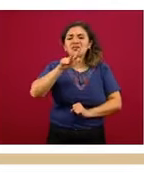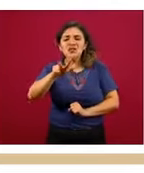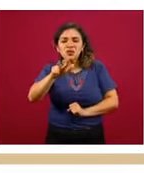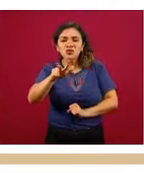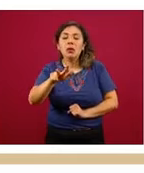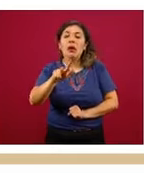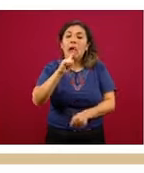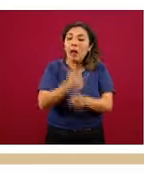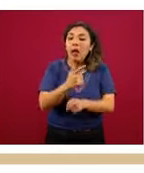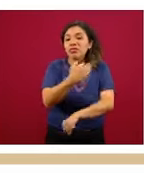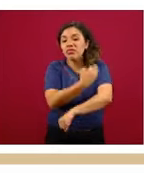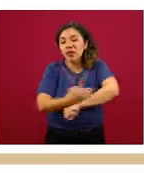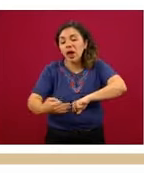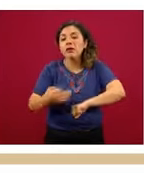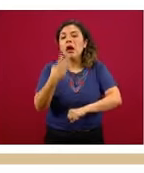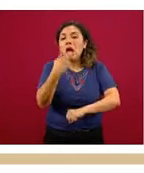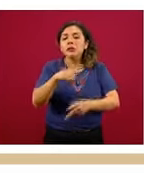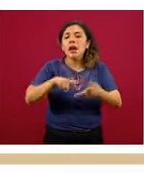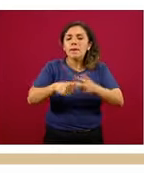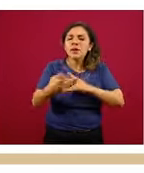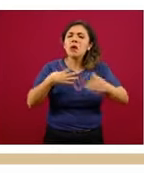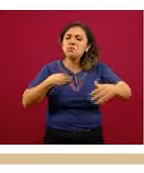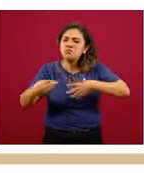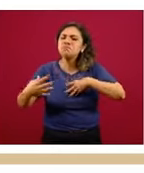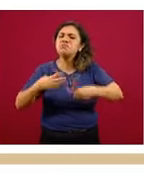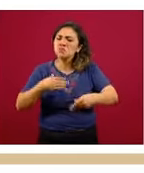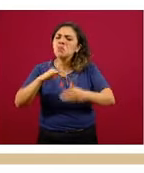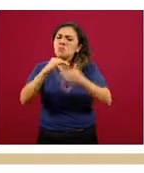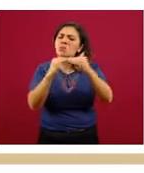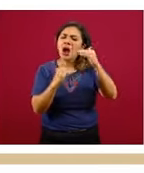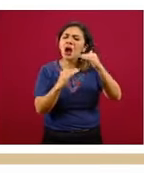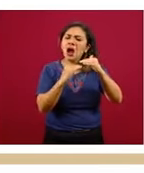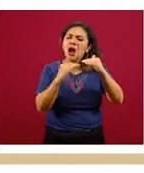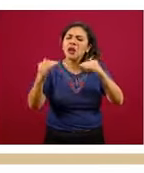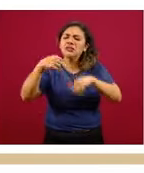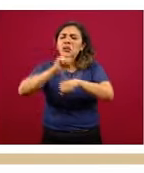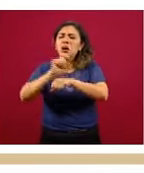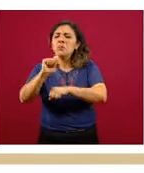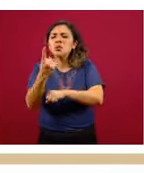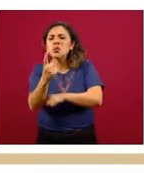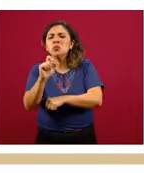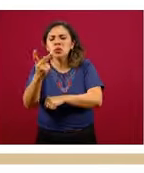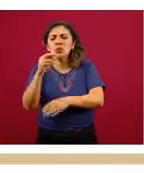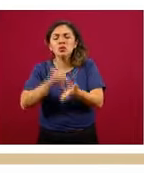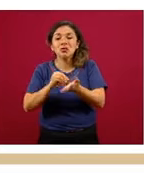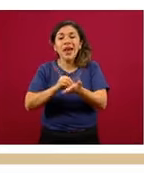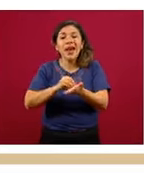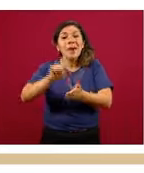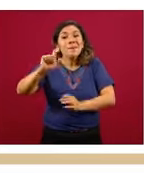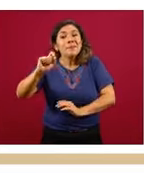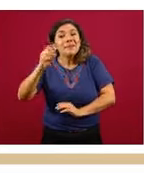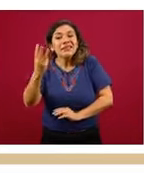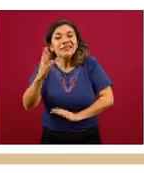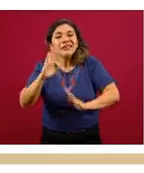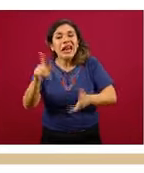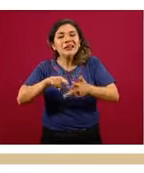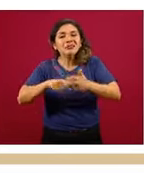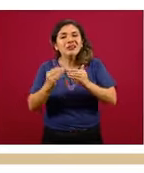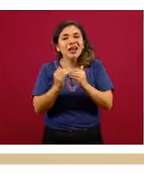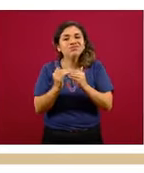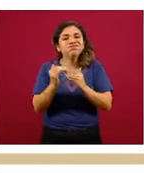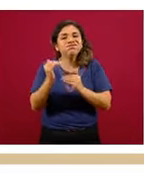18, una transmisión digamos todavía baja hasta la 21-22, pero ya a partir de la semana 23 empieza